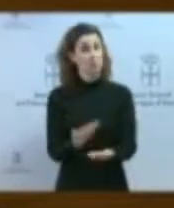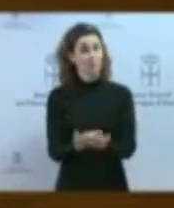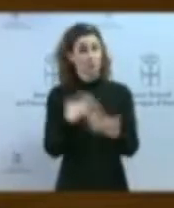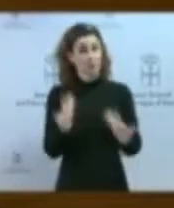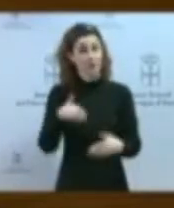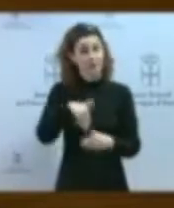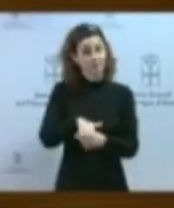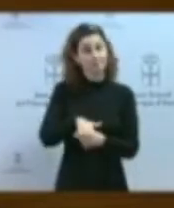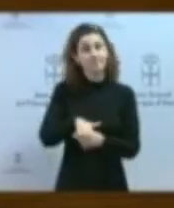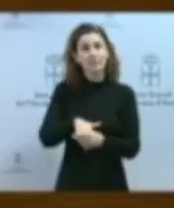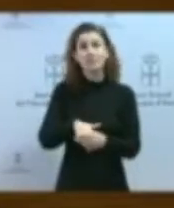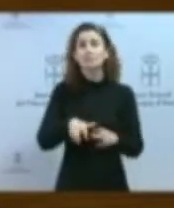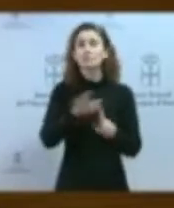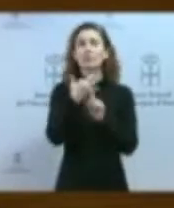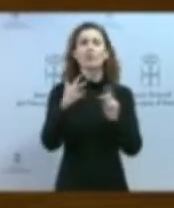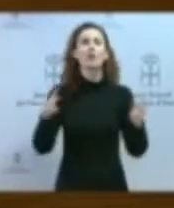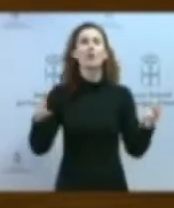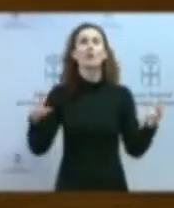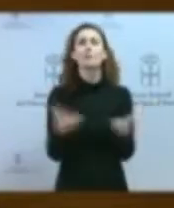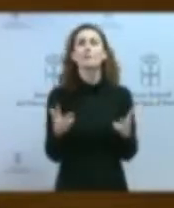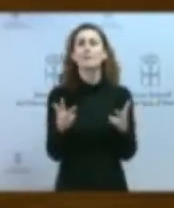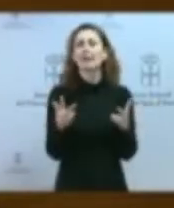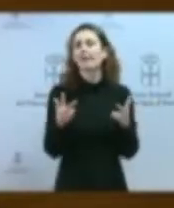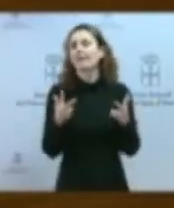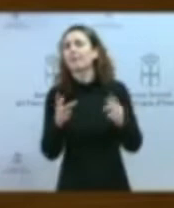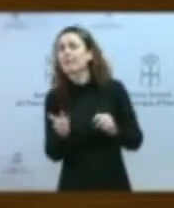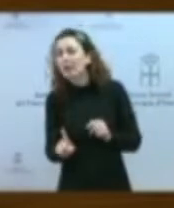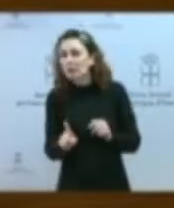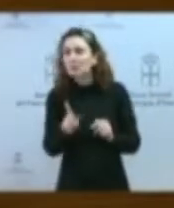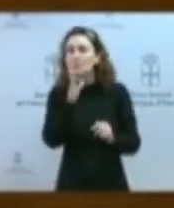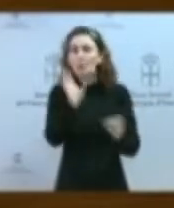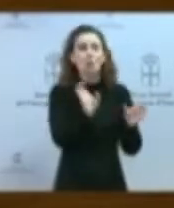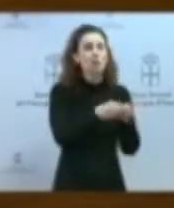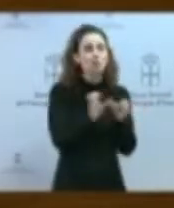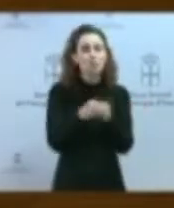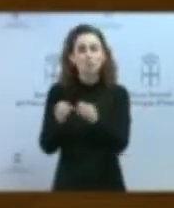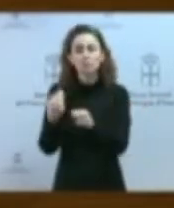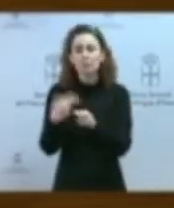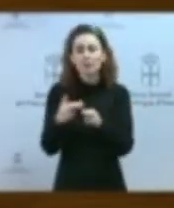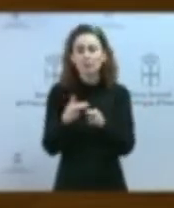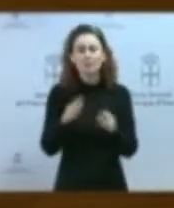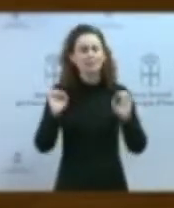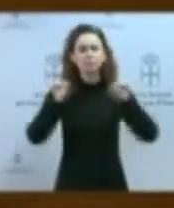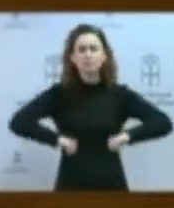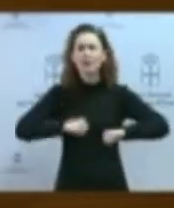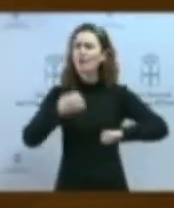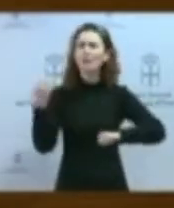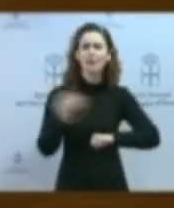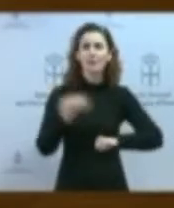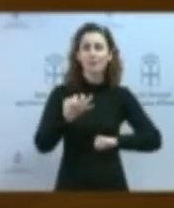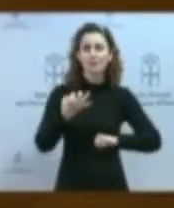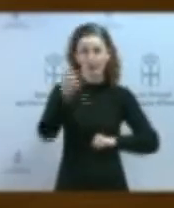partidos teníamos que poner el acuerdo por delante de todo. Una idea que suena bien, que duda cabe, y hay buena parte de